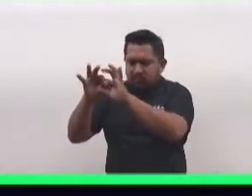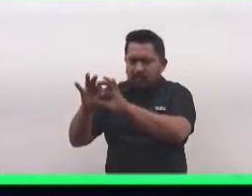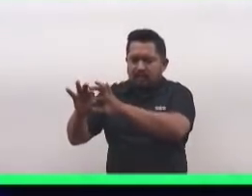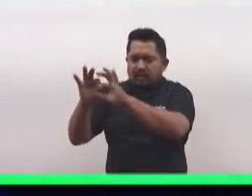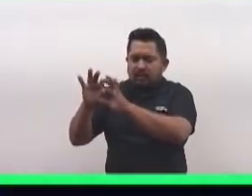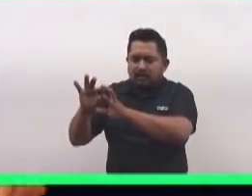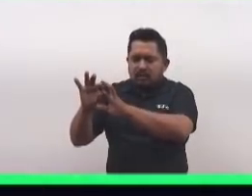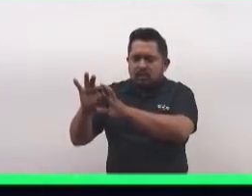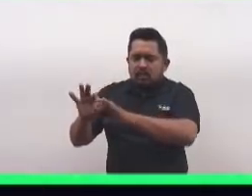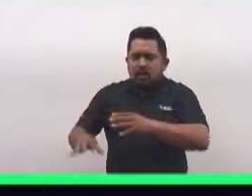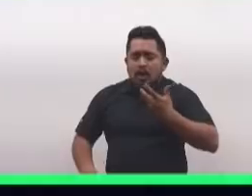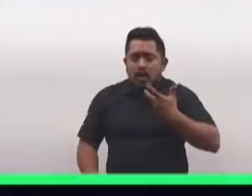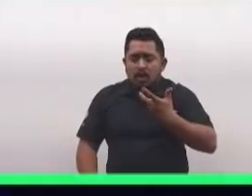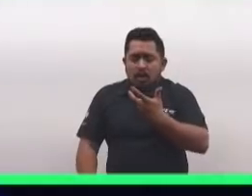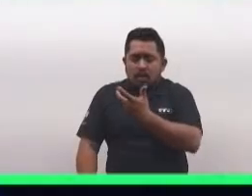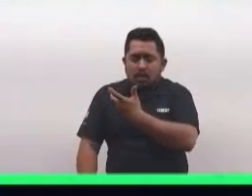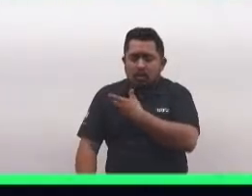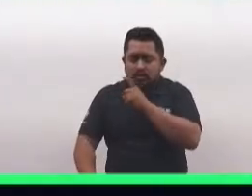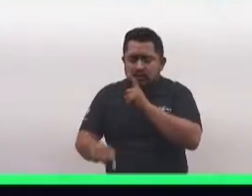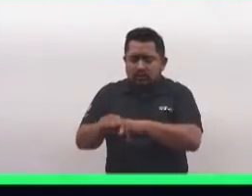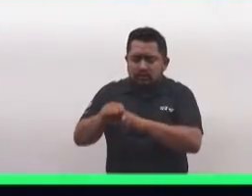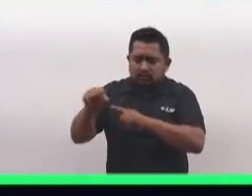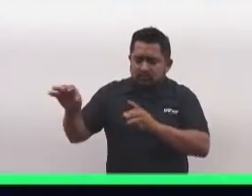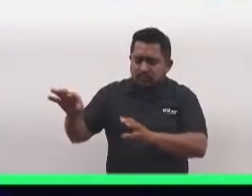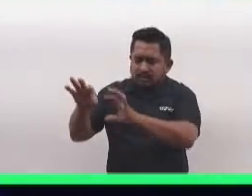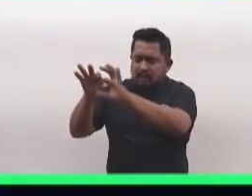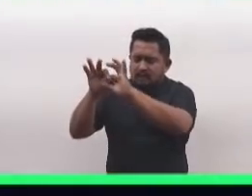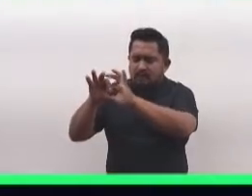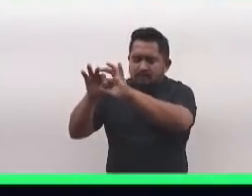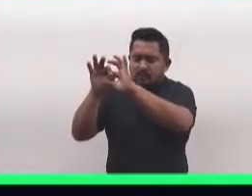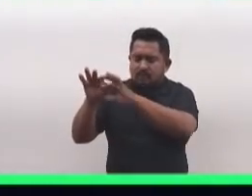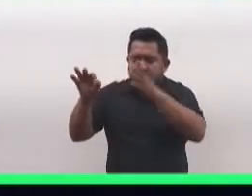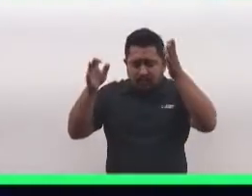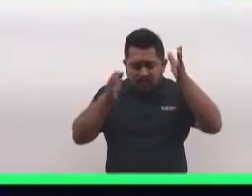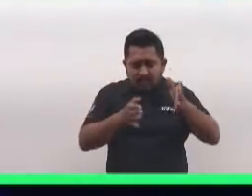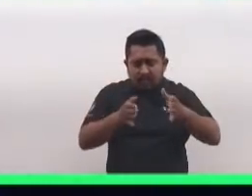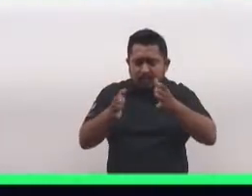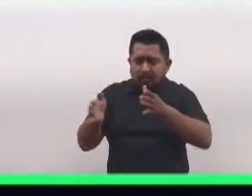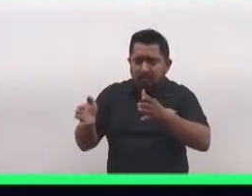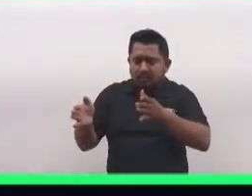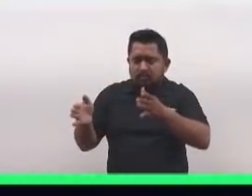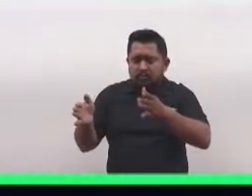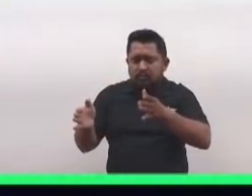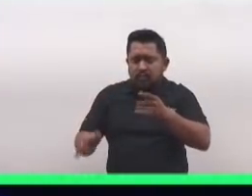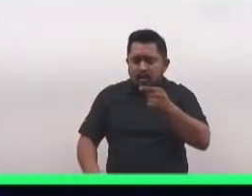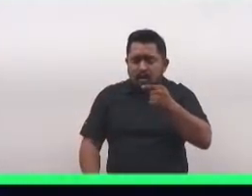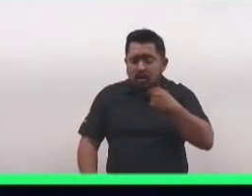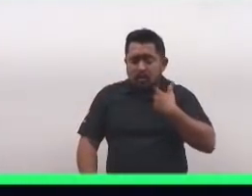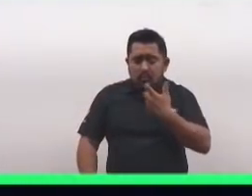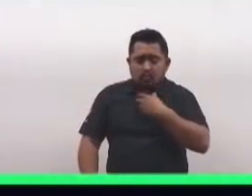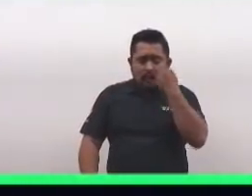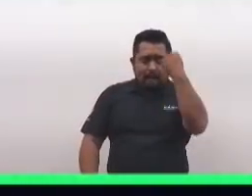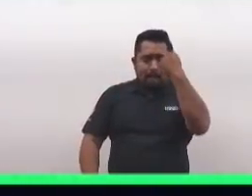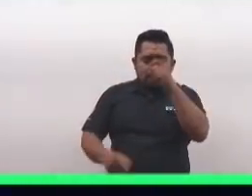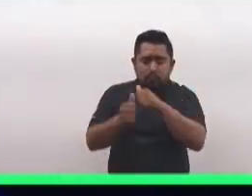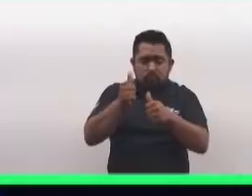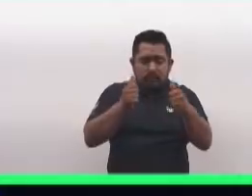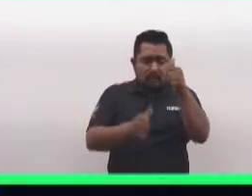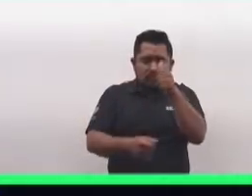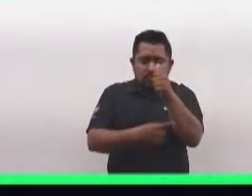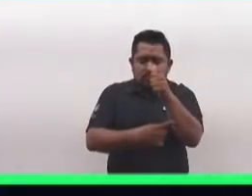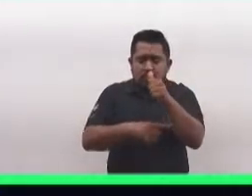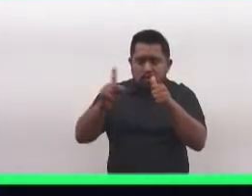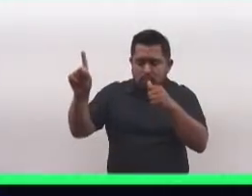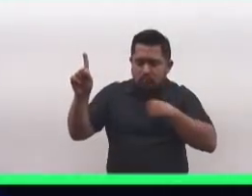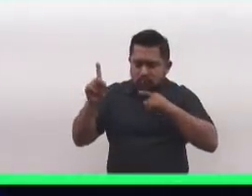debemos señor pasar tiempo contigo para ordenada para priorizar para que